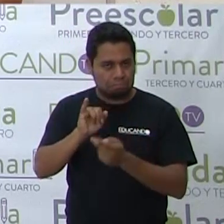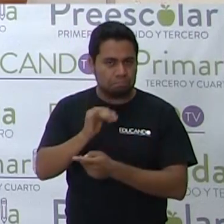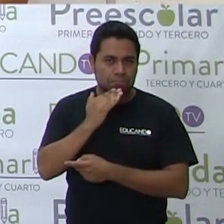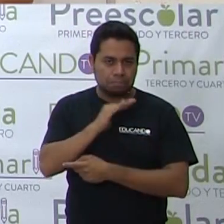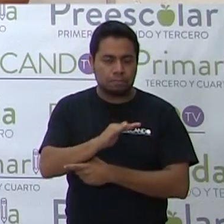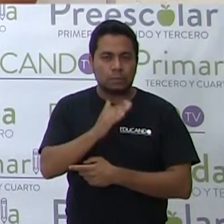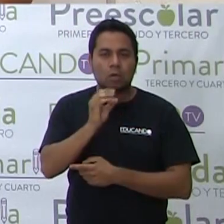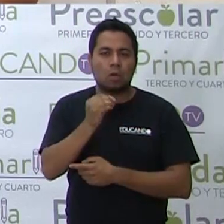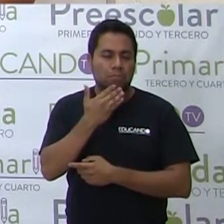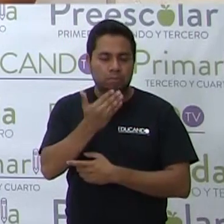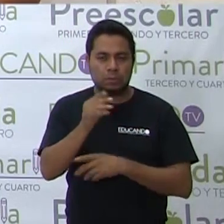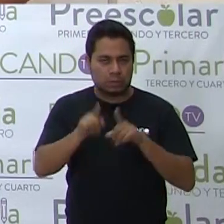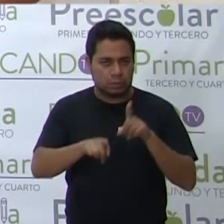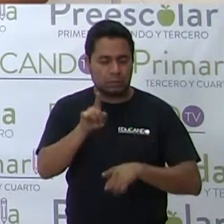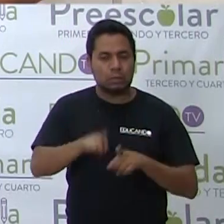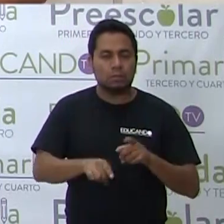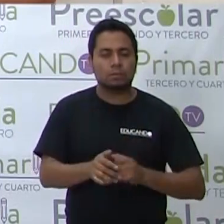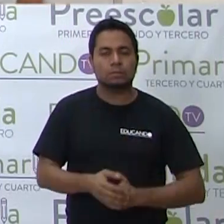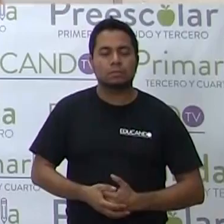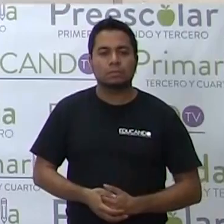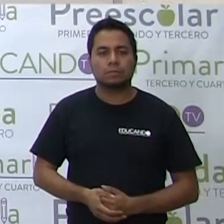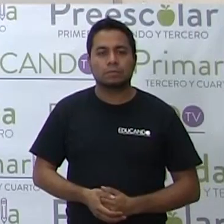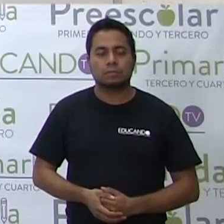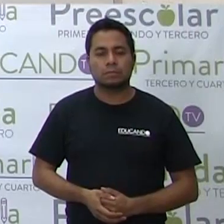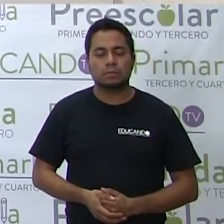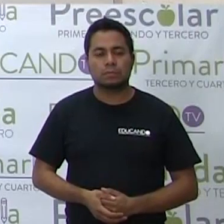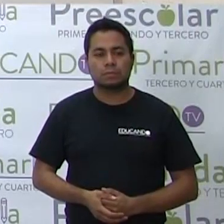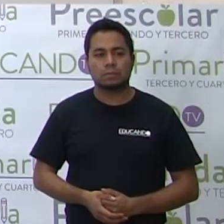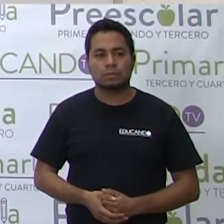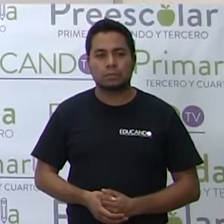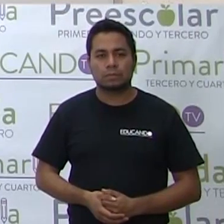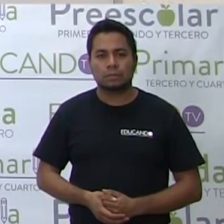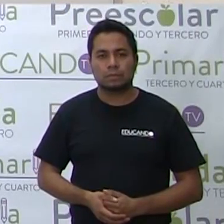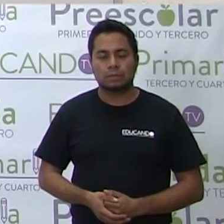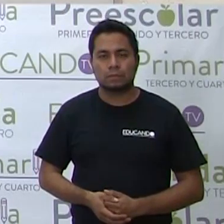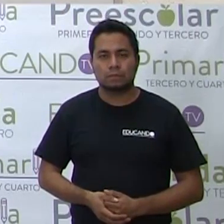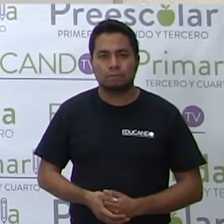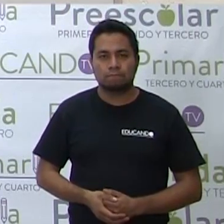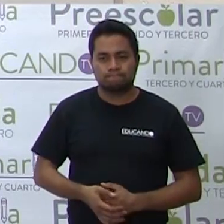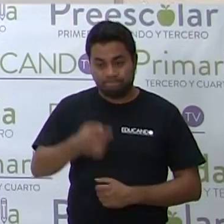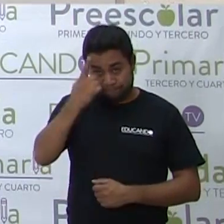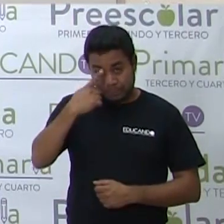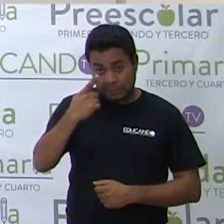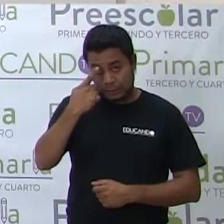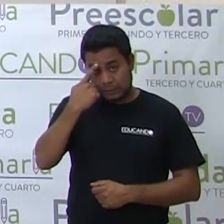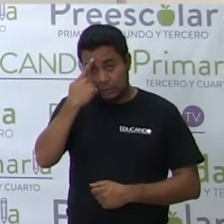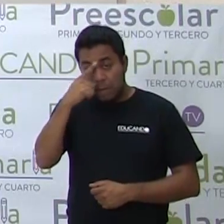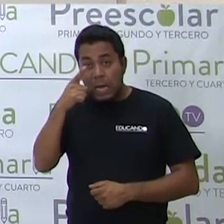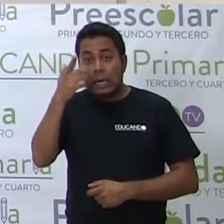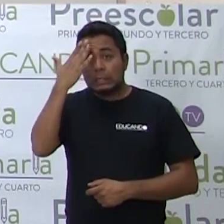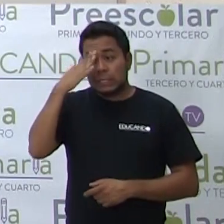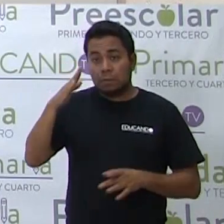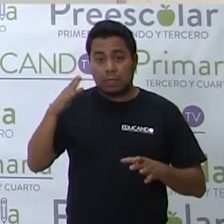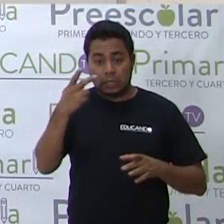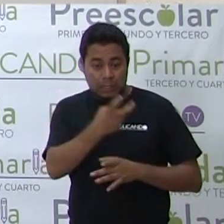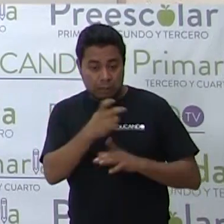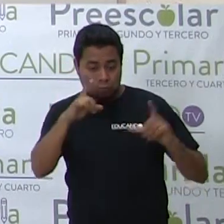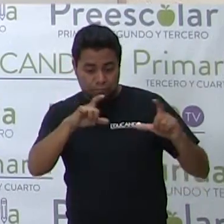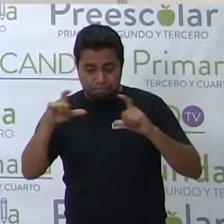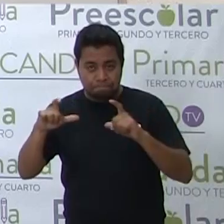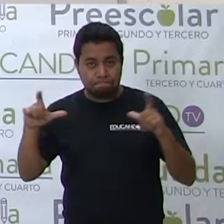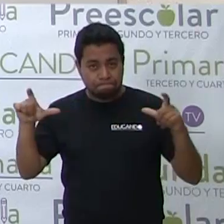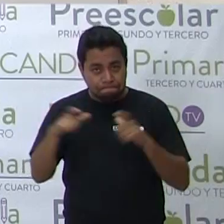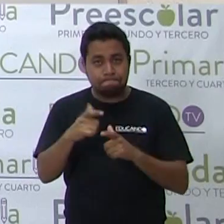comprobación vamos a hacer la comprobación para ver si nuestro nuestra Factor es correcta